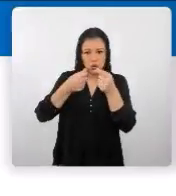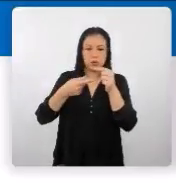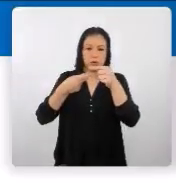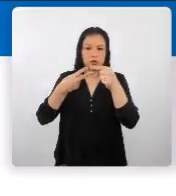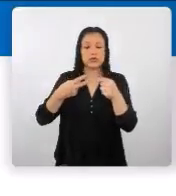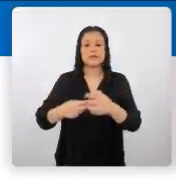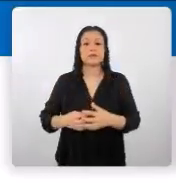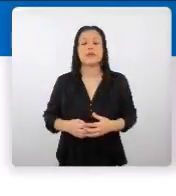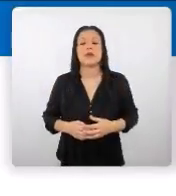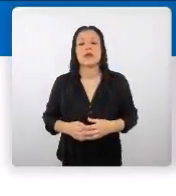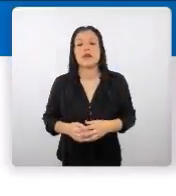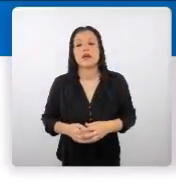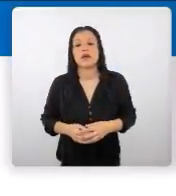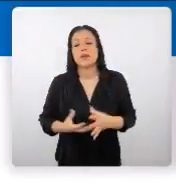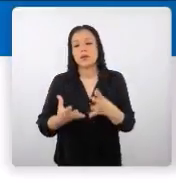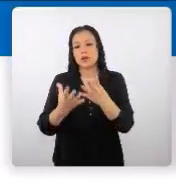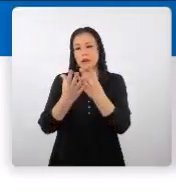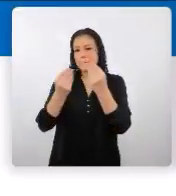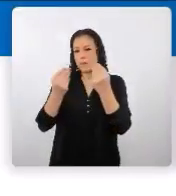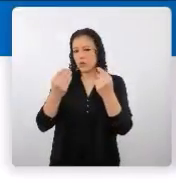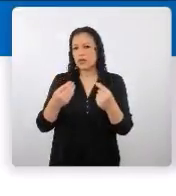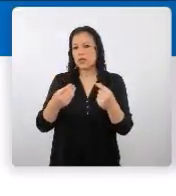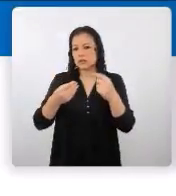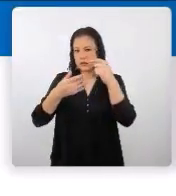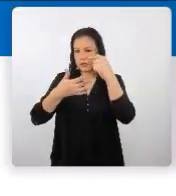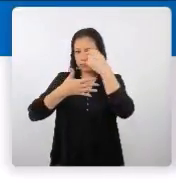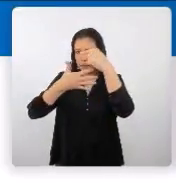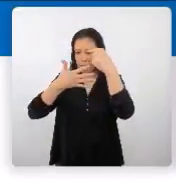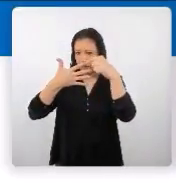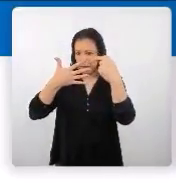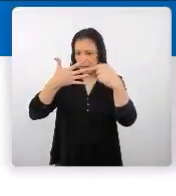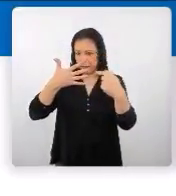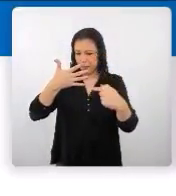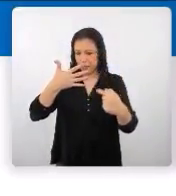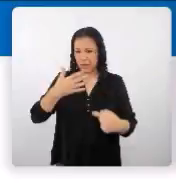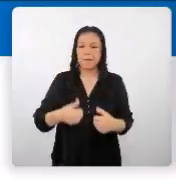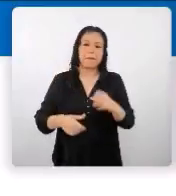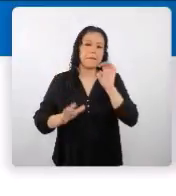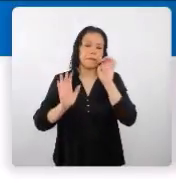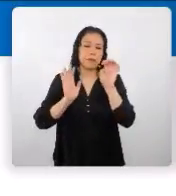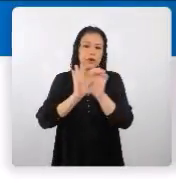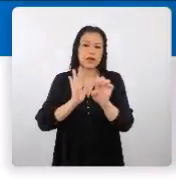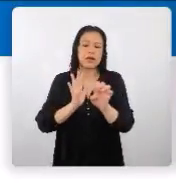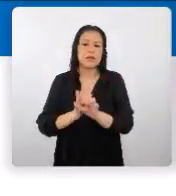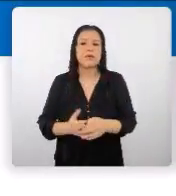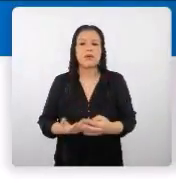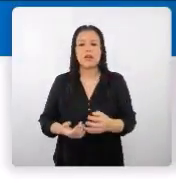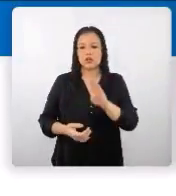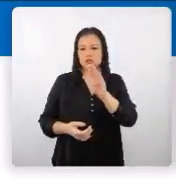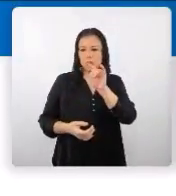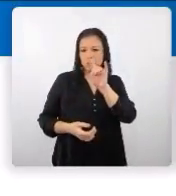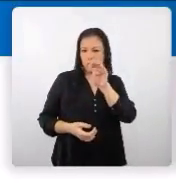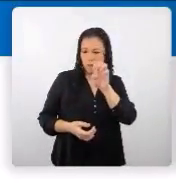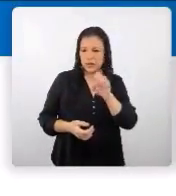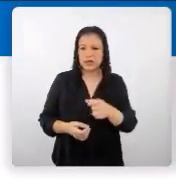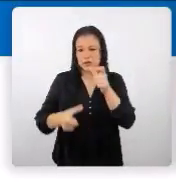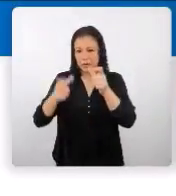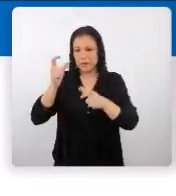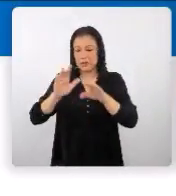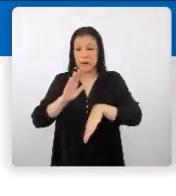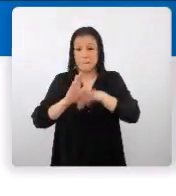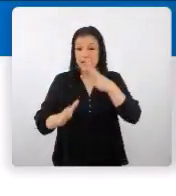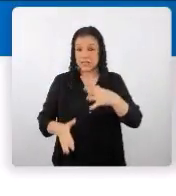objetivo? Hay muchos factores. Entre ellos, por ejemplo, en el caso de los boomers, que son las personas